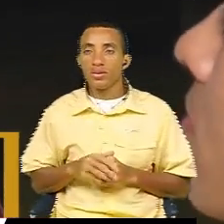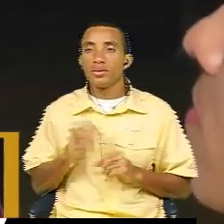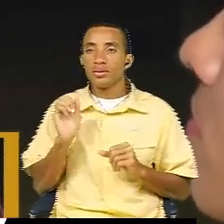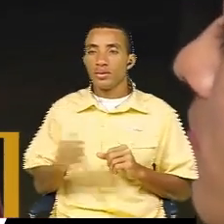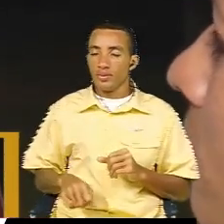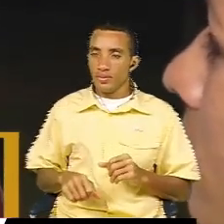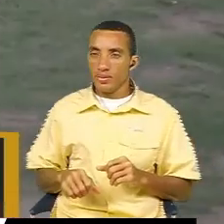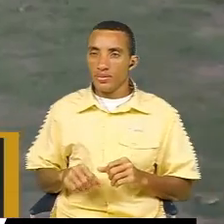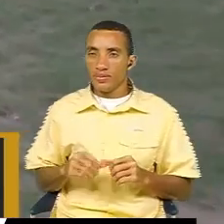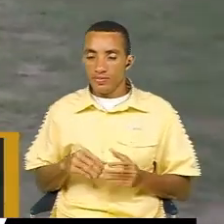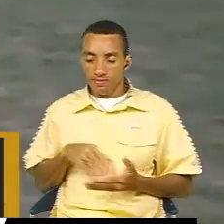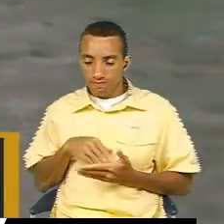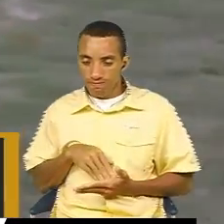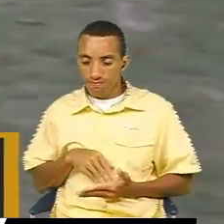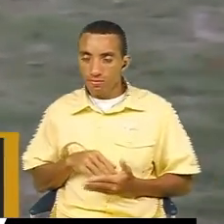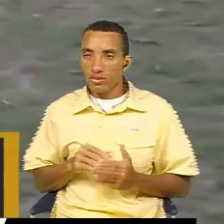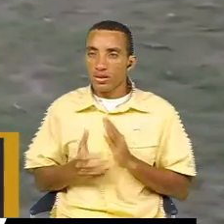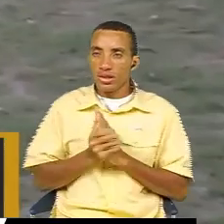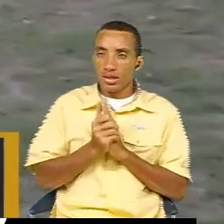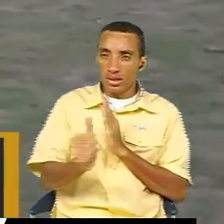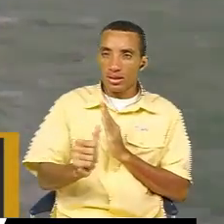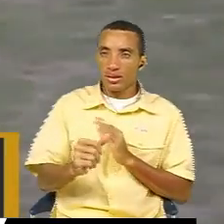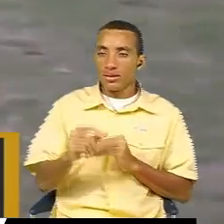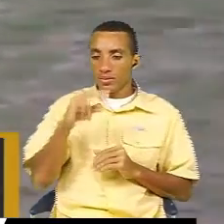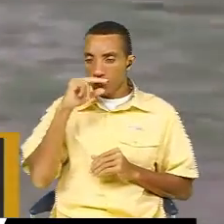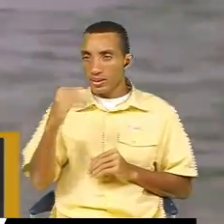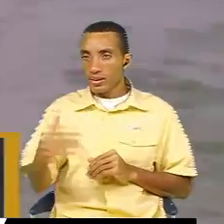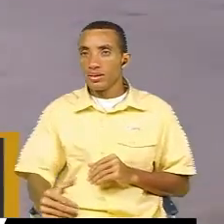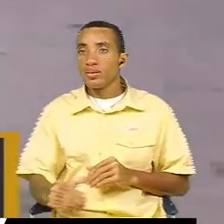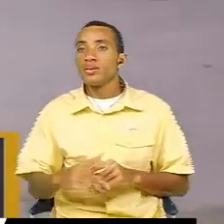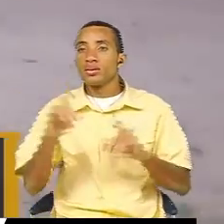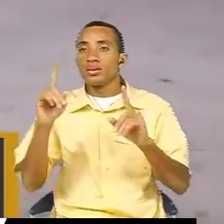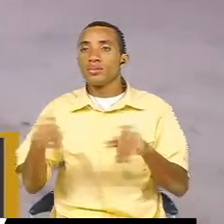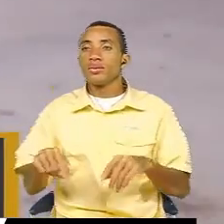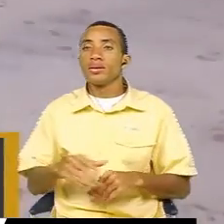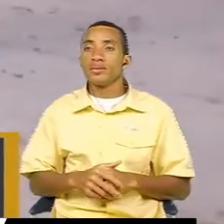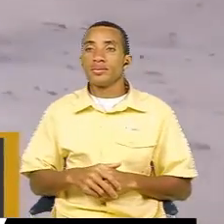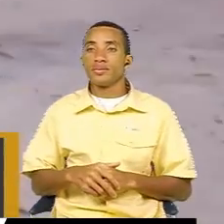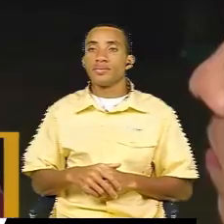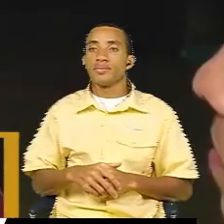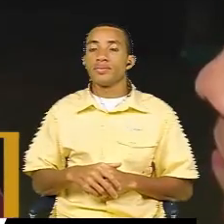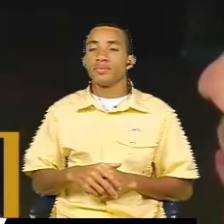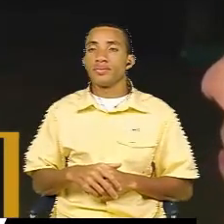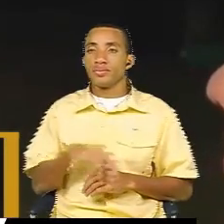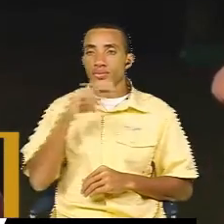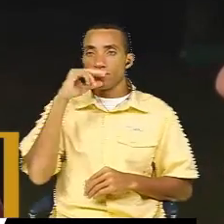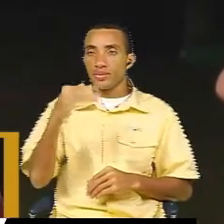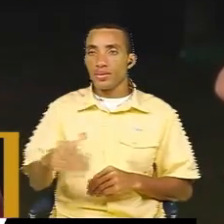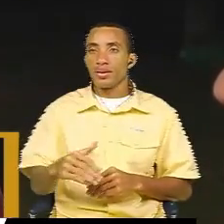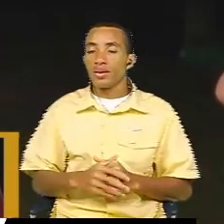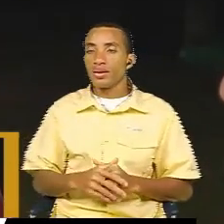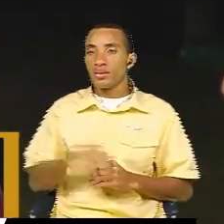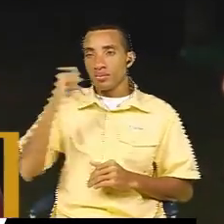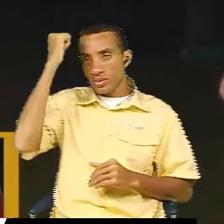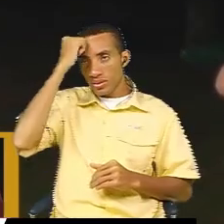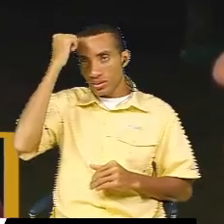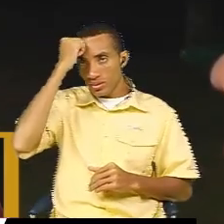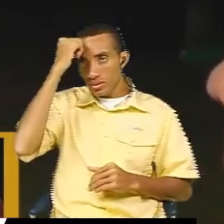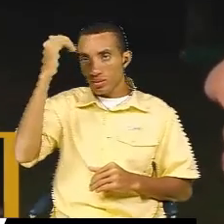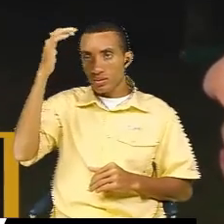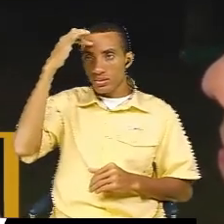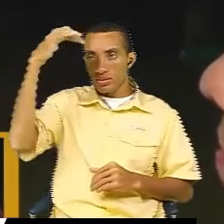esto, bastante técnica, porque nos vamos a encontrar con niños allá con bastante técnica, son niños ya de profesores, que los tienen los profesores